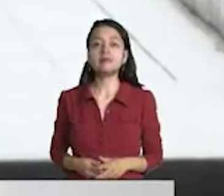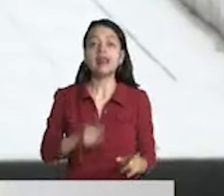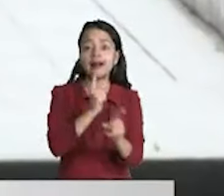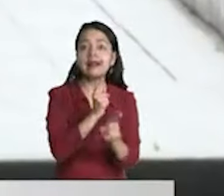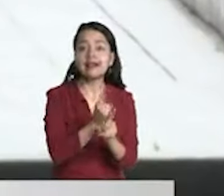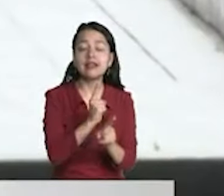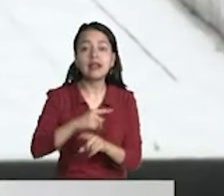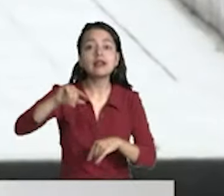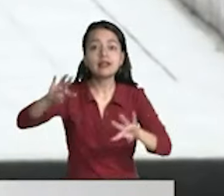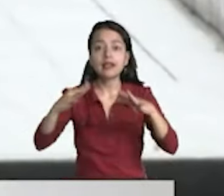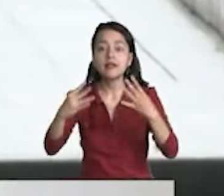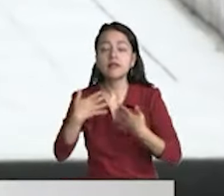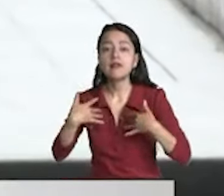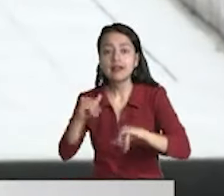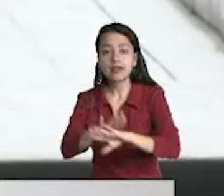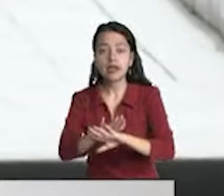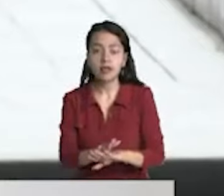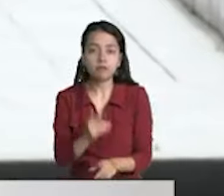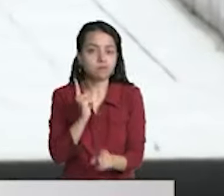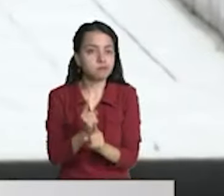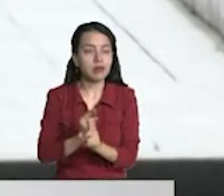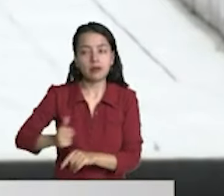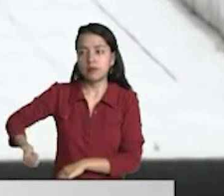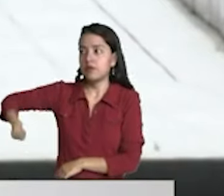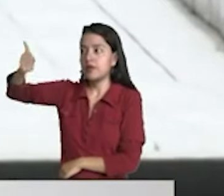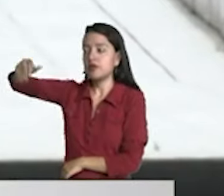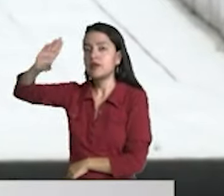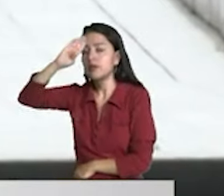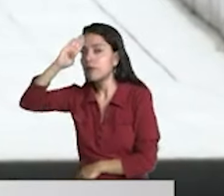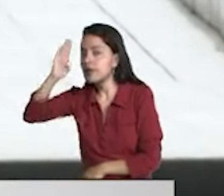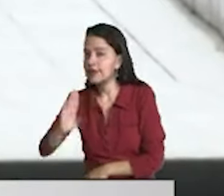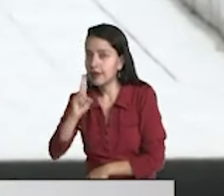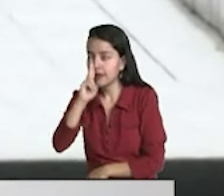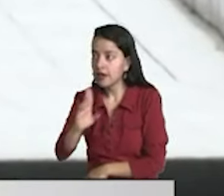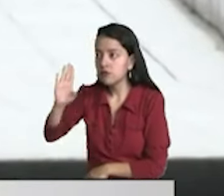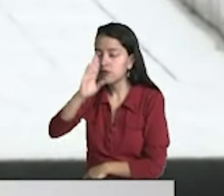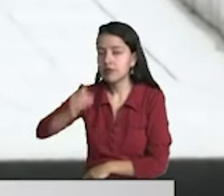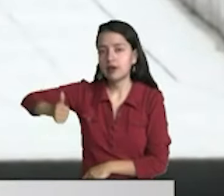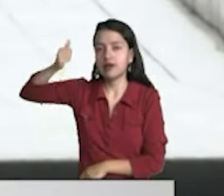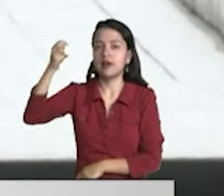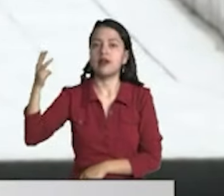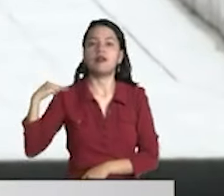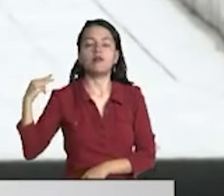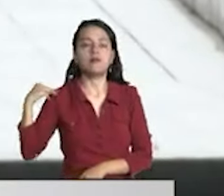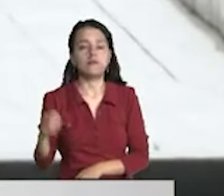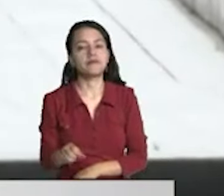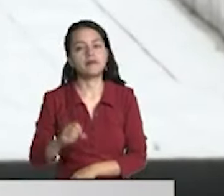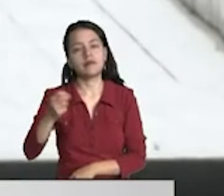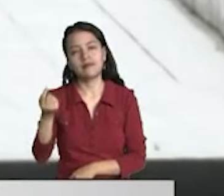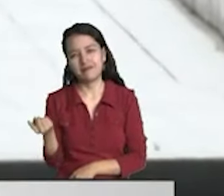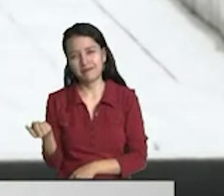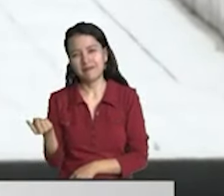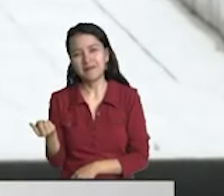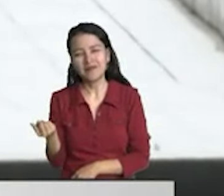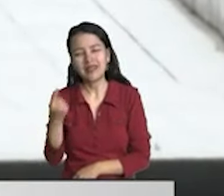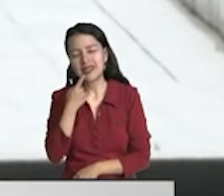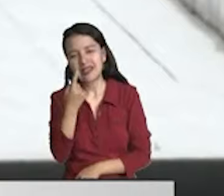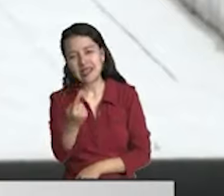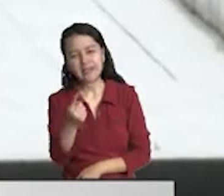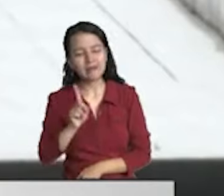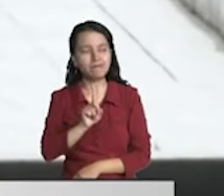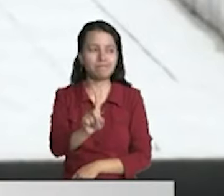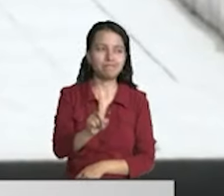Luisa y televidentes, feliz tarde, pues fue el mismo director de la Policía Nacional, el general William René Salamanca, quien tuvo que salir a